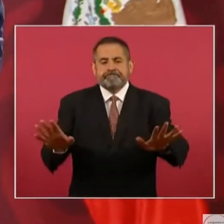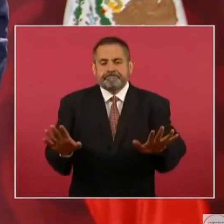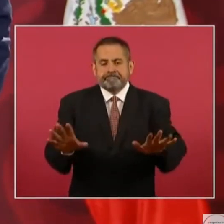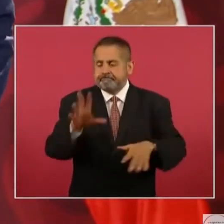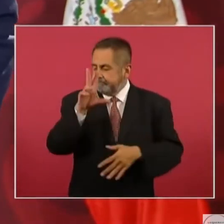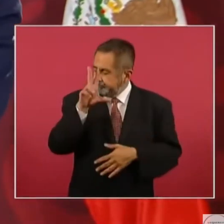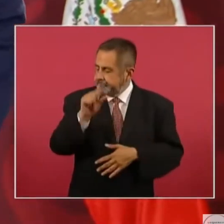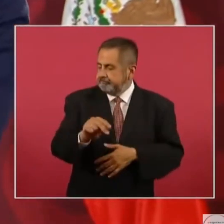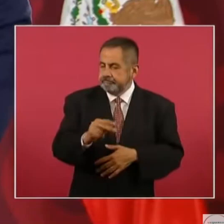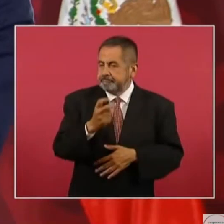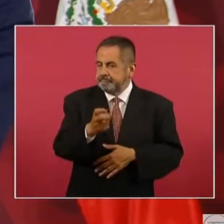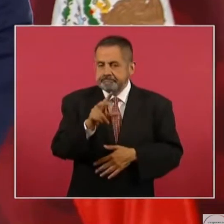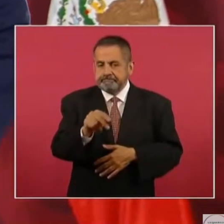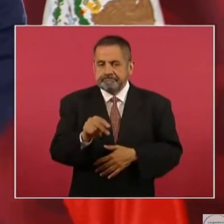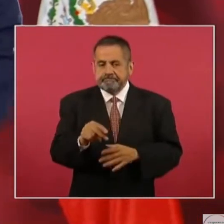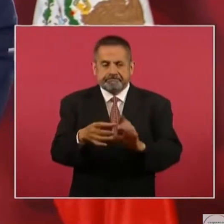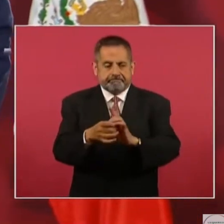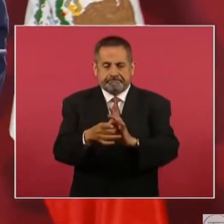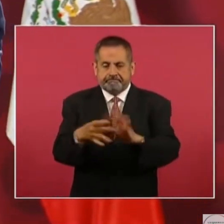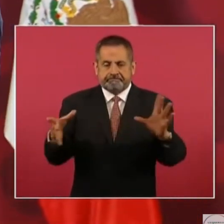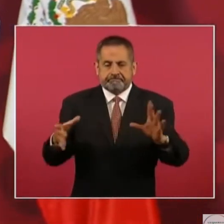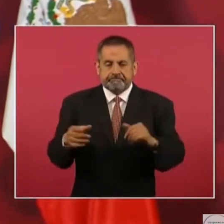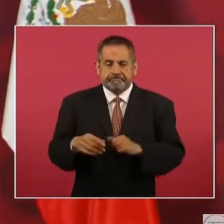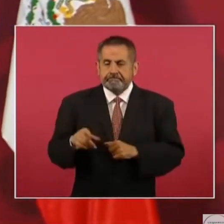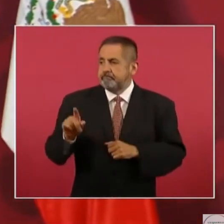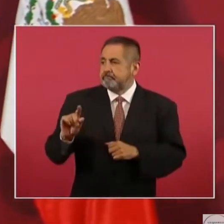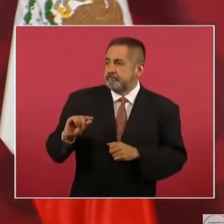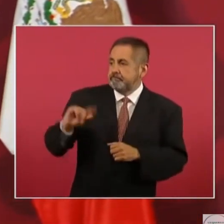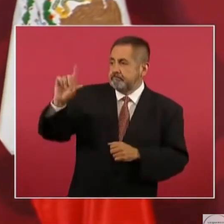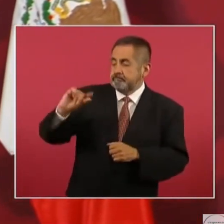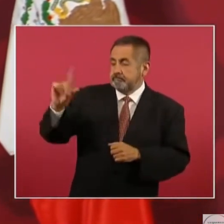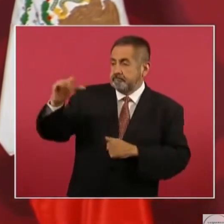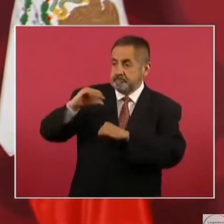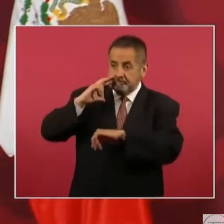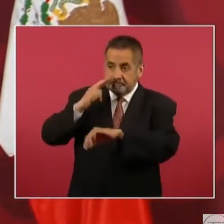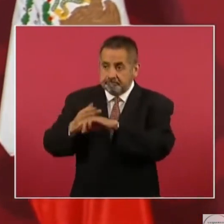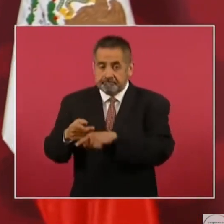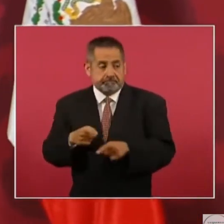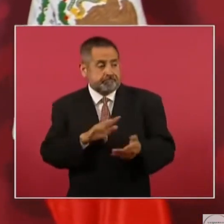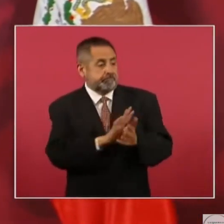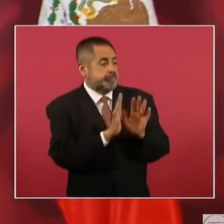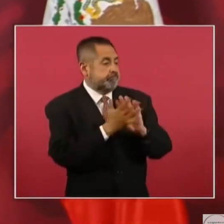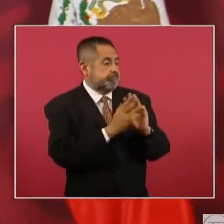que no se asocie la autoridad o la delincuencia